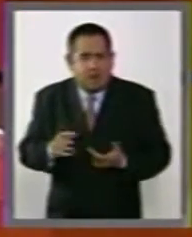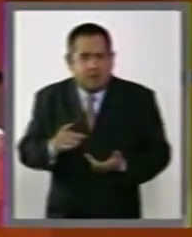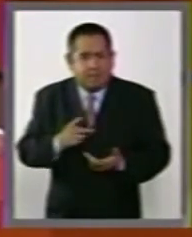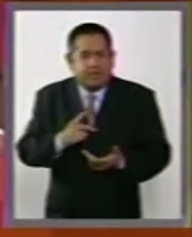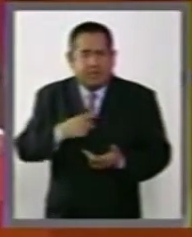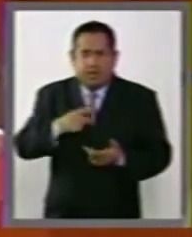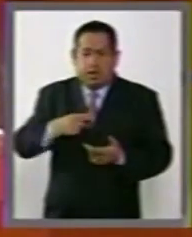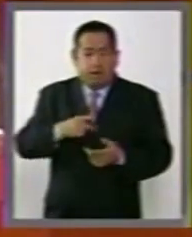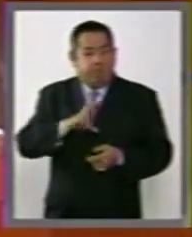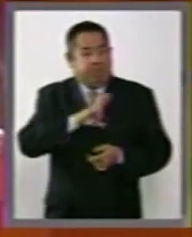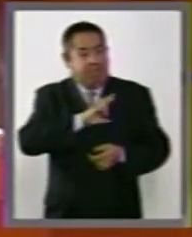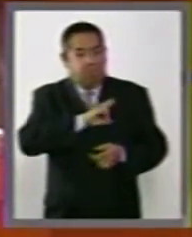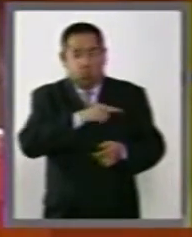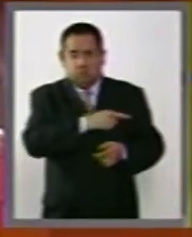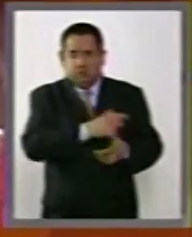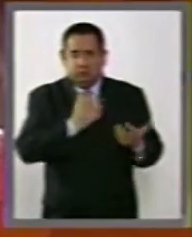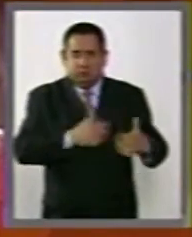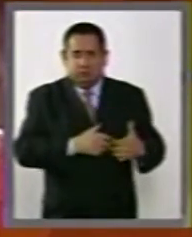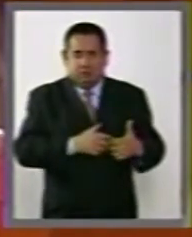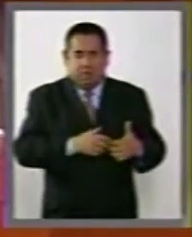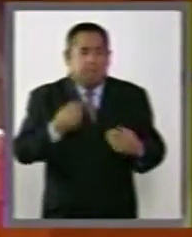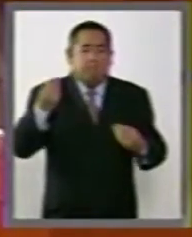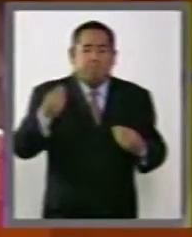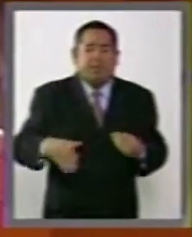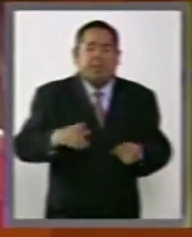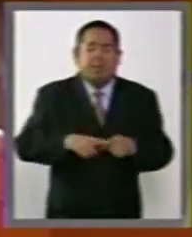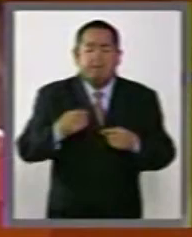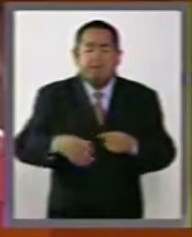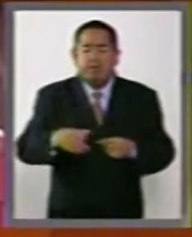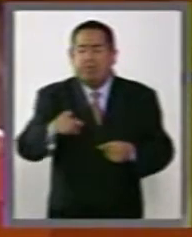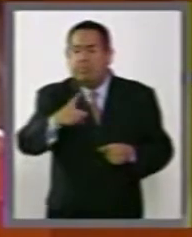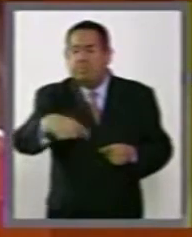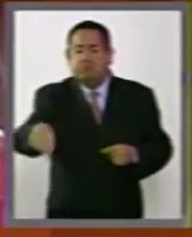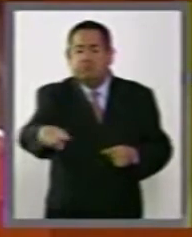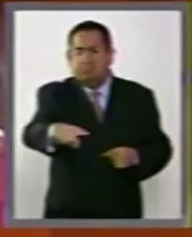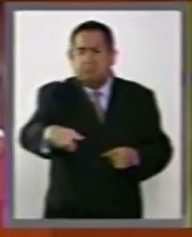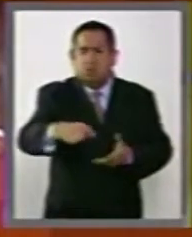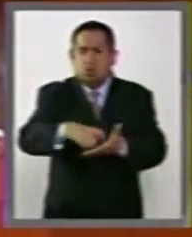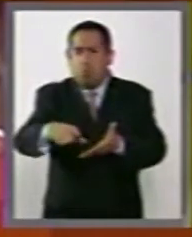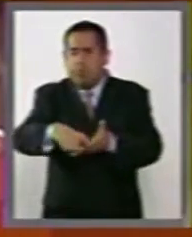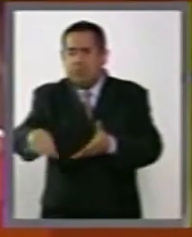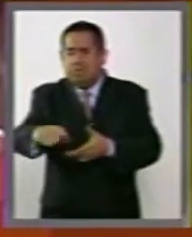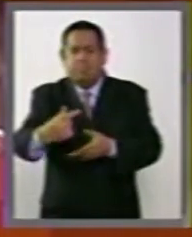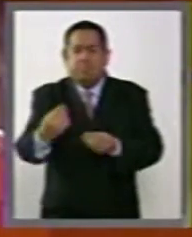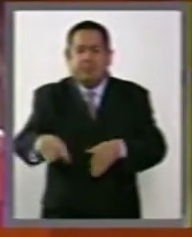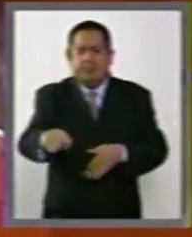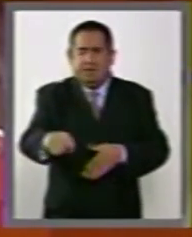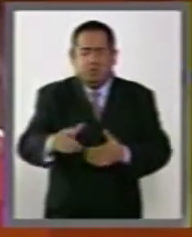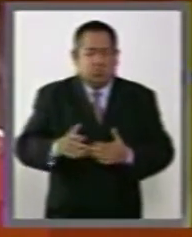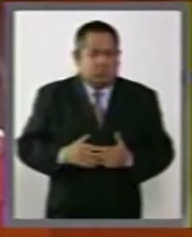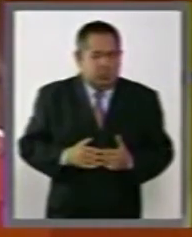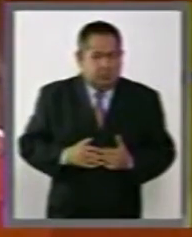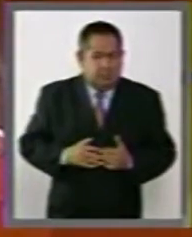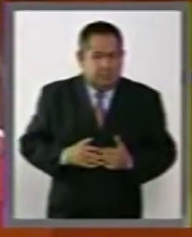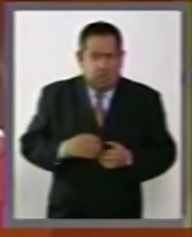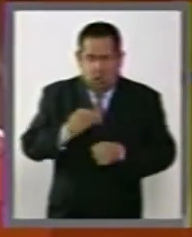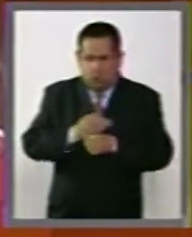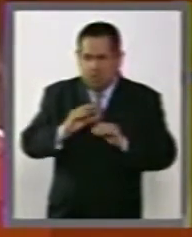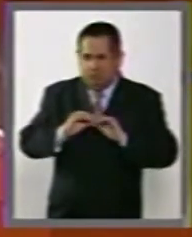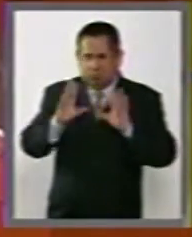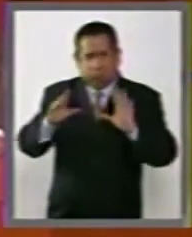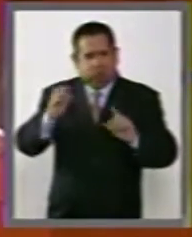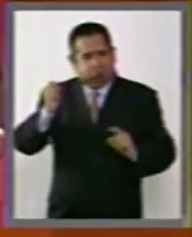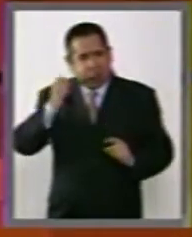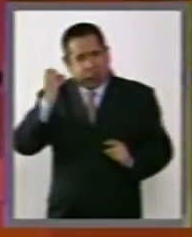los privados en perjuicio de los consumidores. Ya aquí, de manera